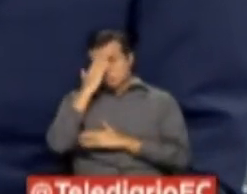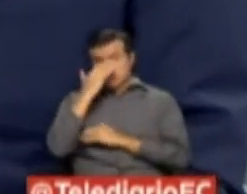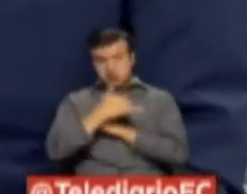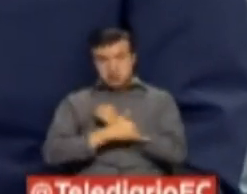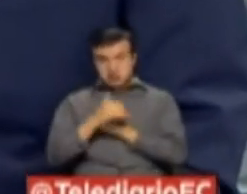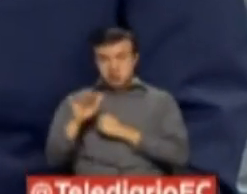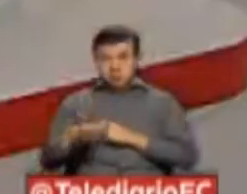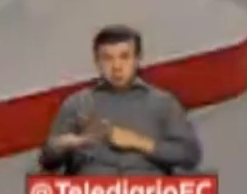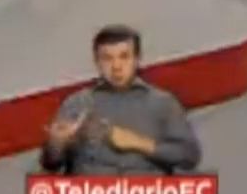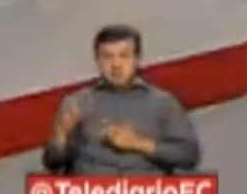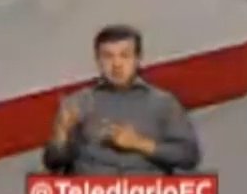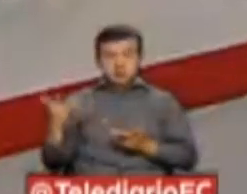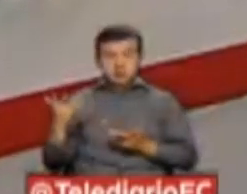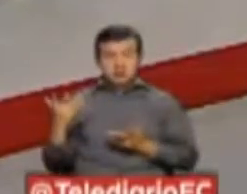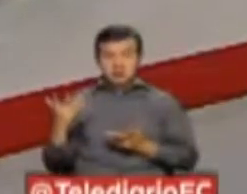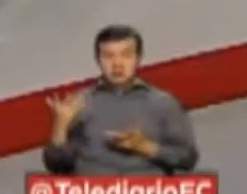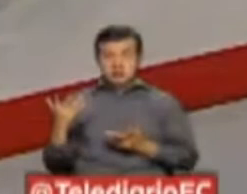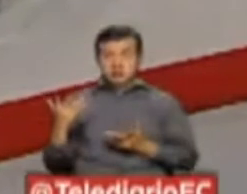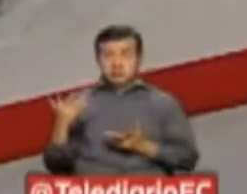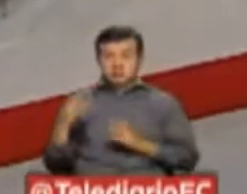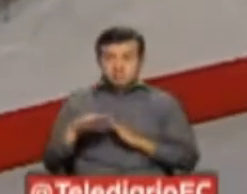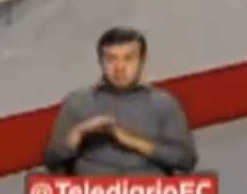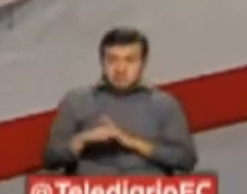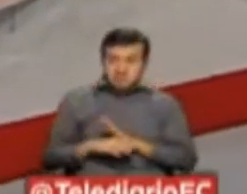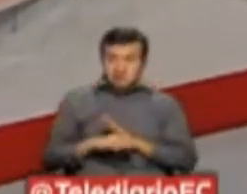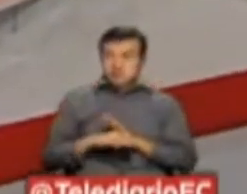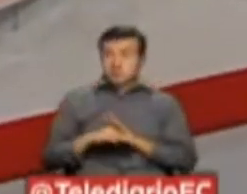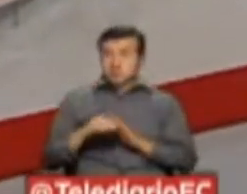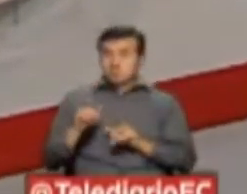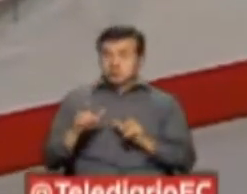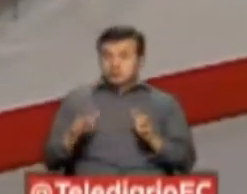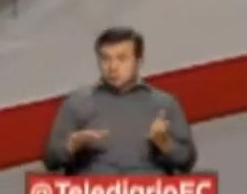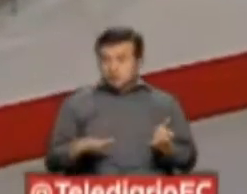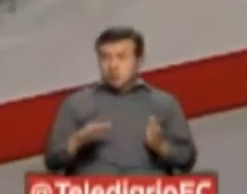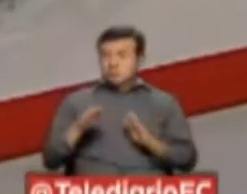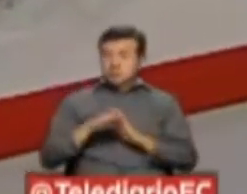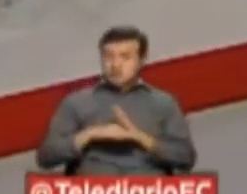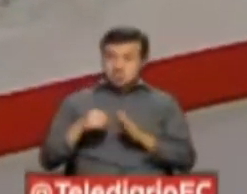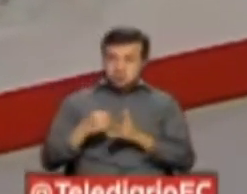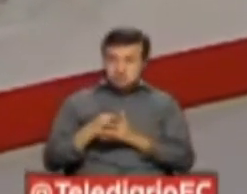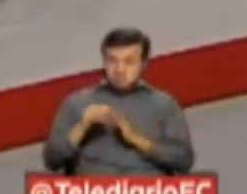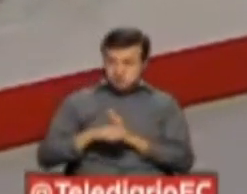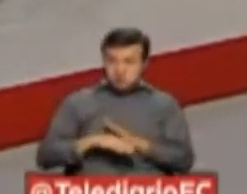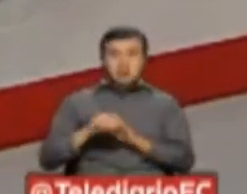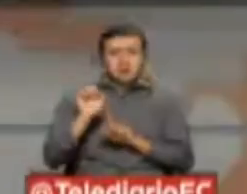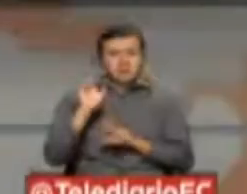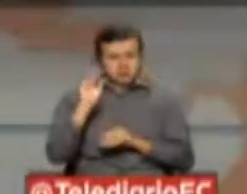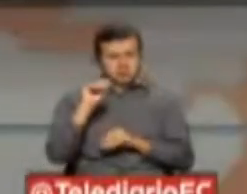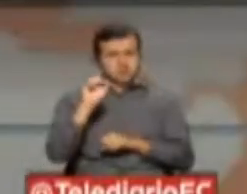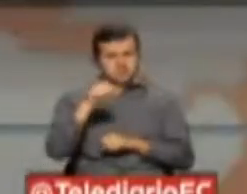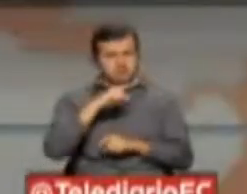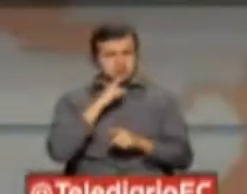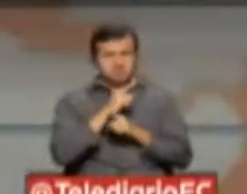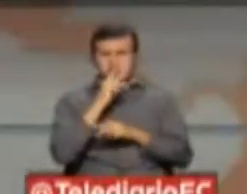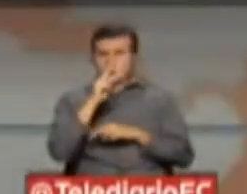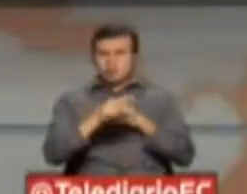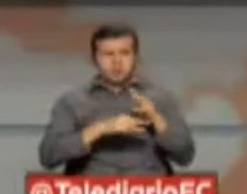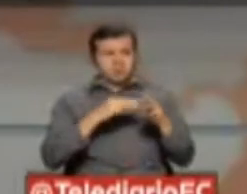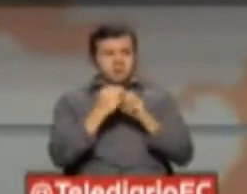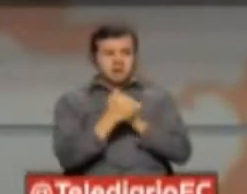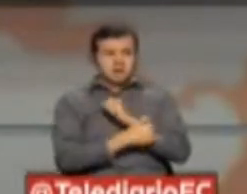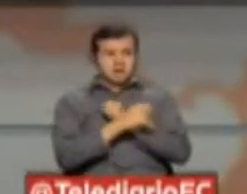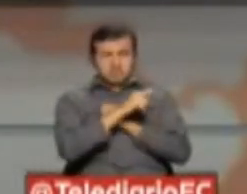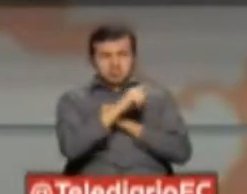los riesgos y reducir el número de accidentes y víctimas si hay varios ejemplos a nivel mundial y esa es la